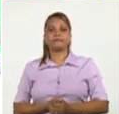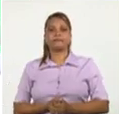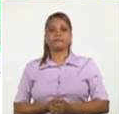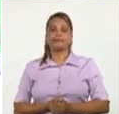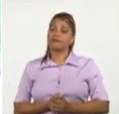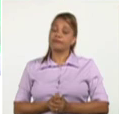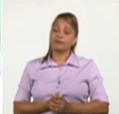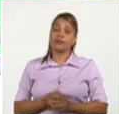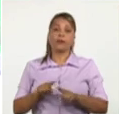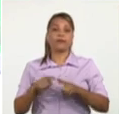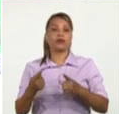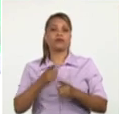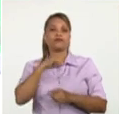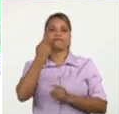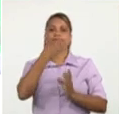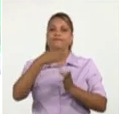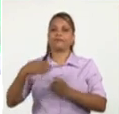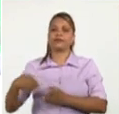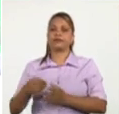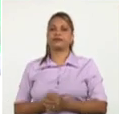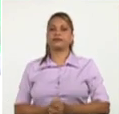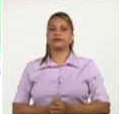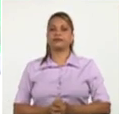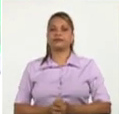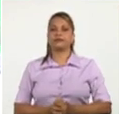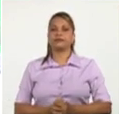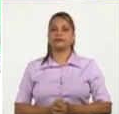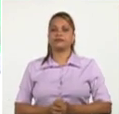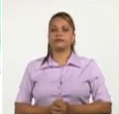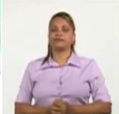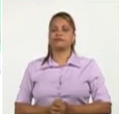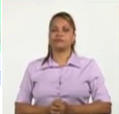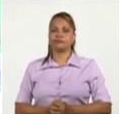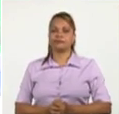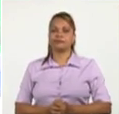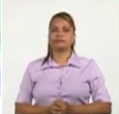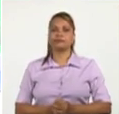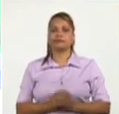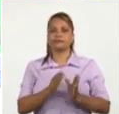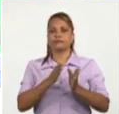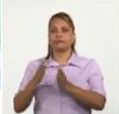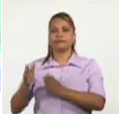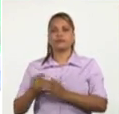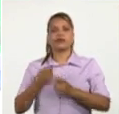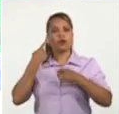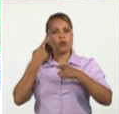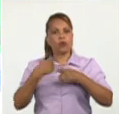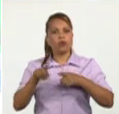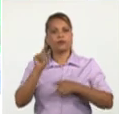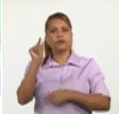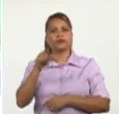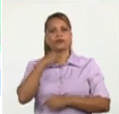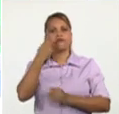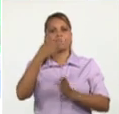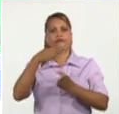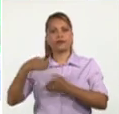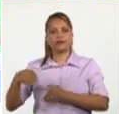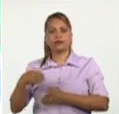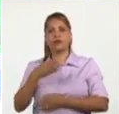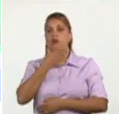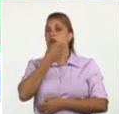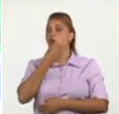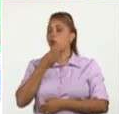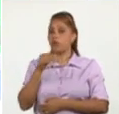cual fallece la misma. Fallece una paciente joven